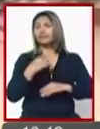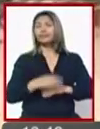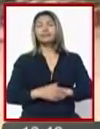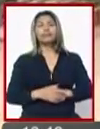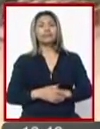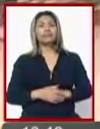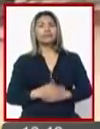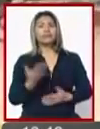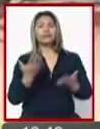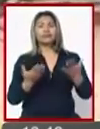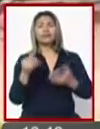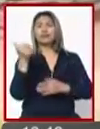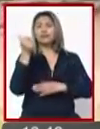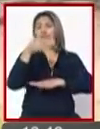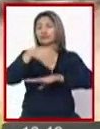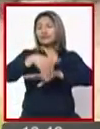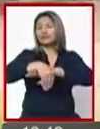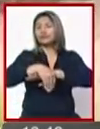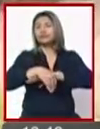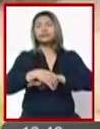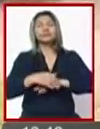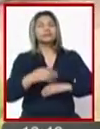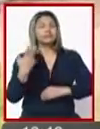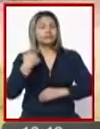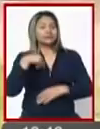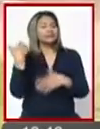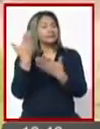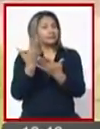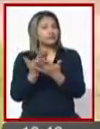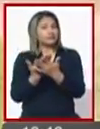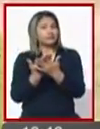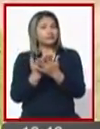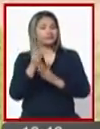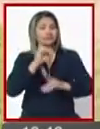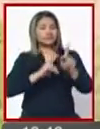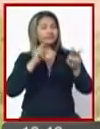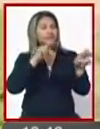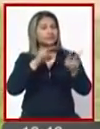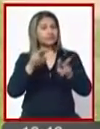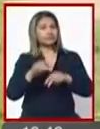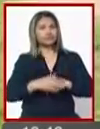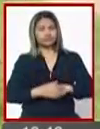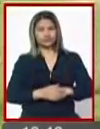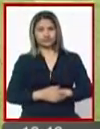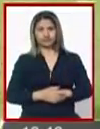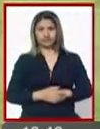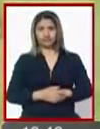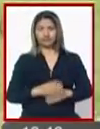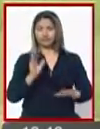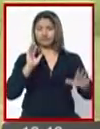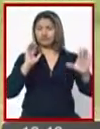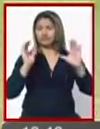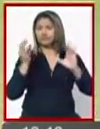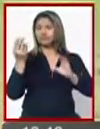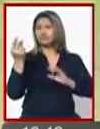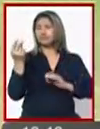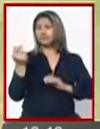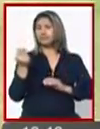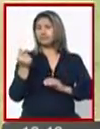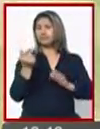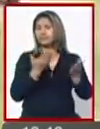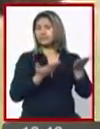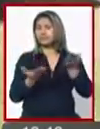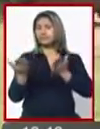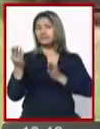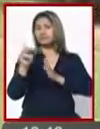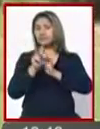Esto fue casi a las 10:30 de la noche. Nosotros llegando, la vecina me dice, señora, parece que a la perrita le está abusando, lo